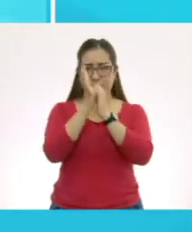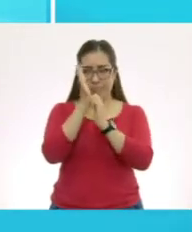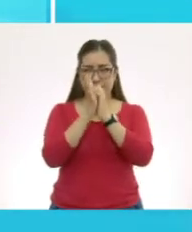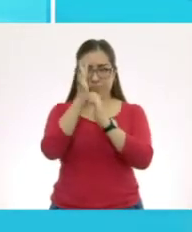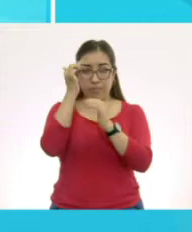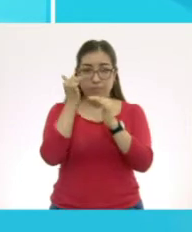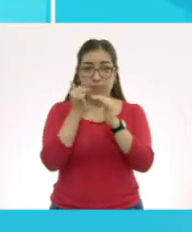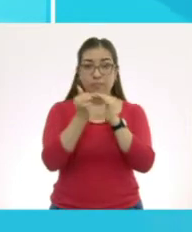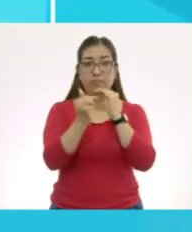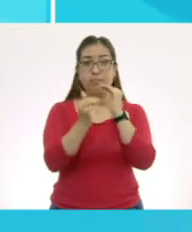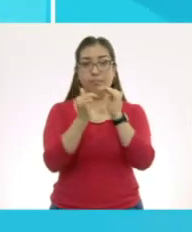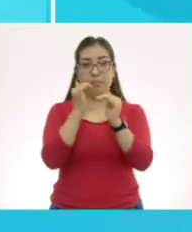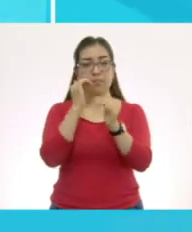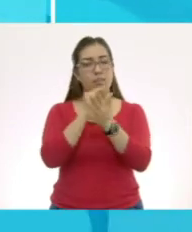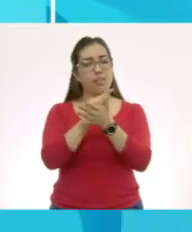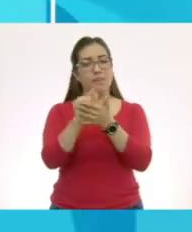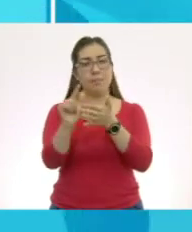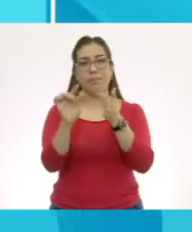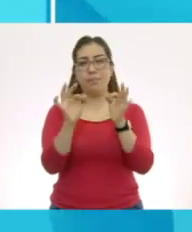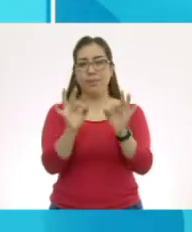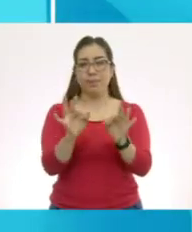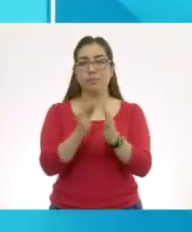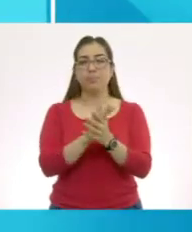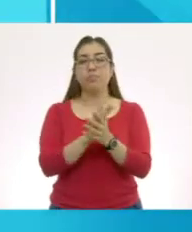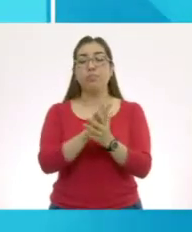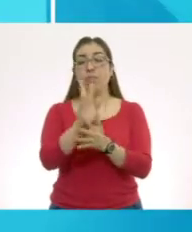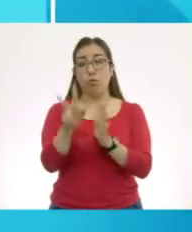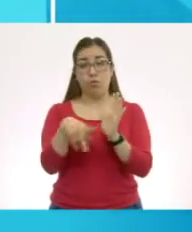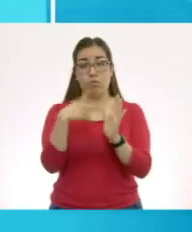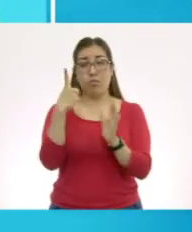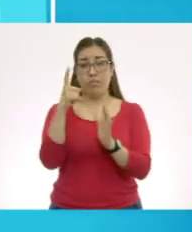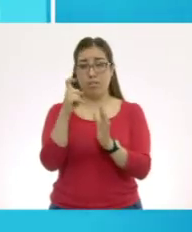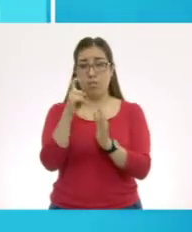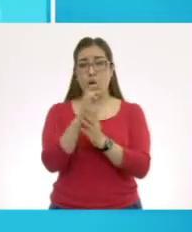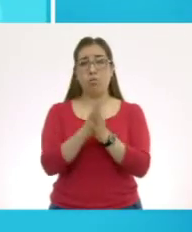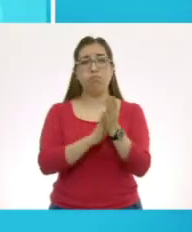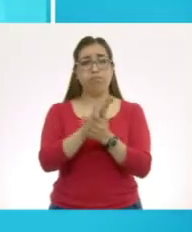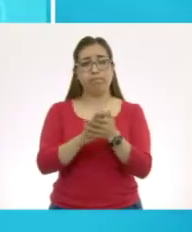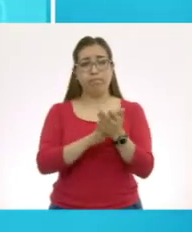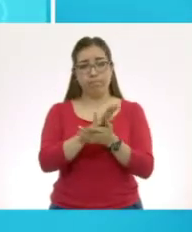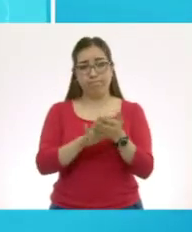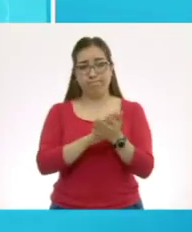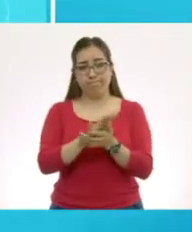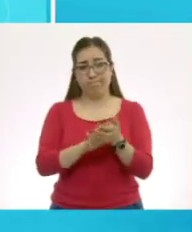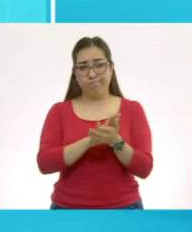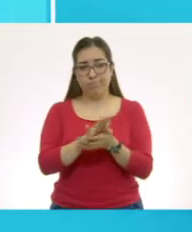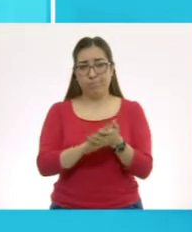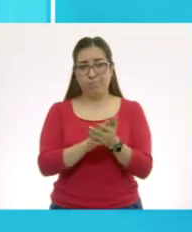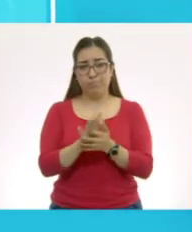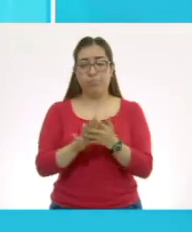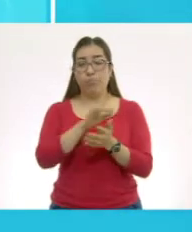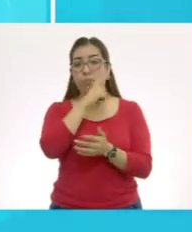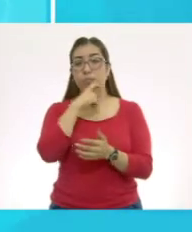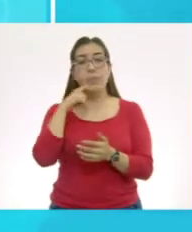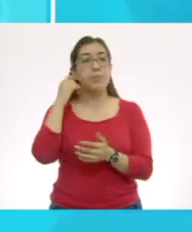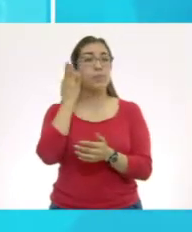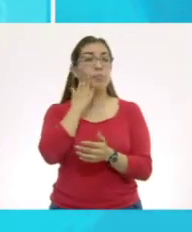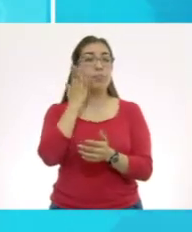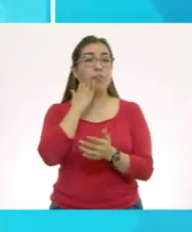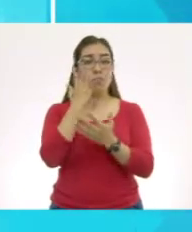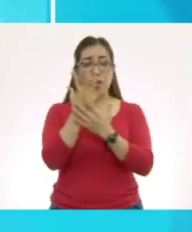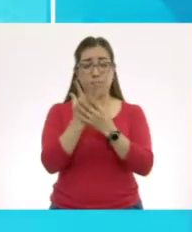de tus manos para lavar tus uñas. Enjuaga tus manos con agua. Sécalas con una